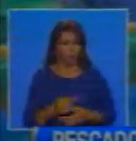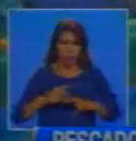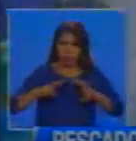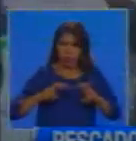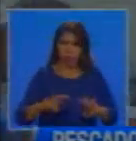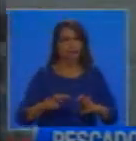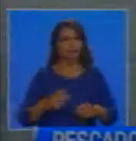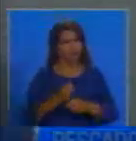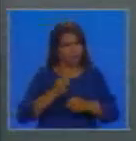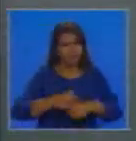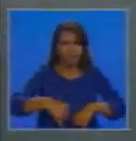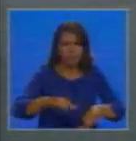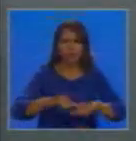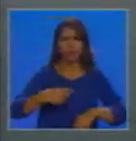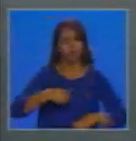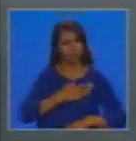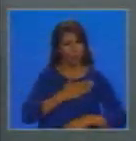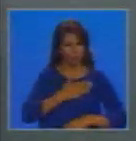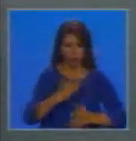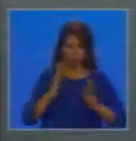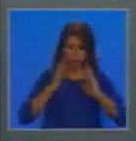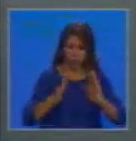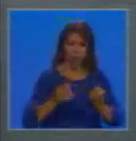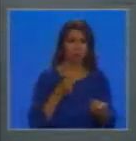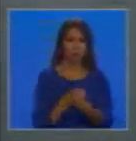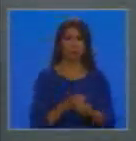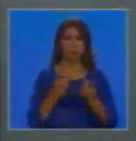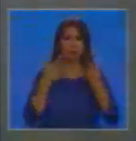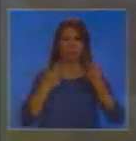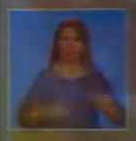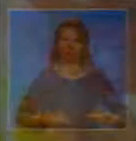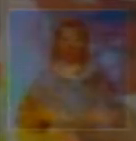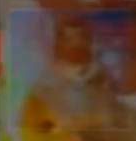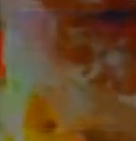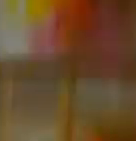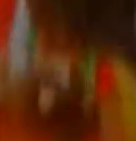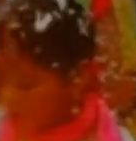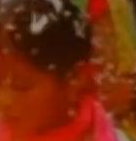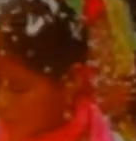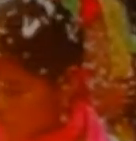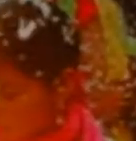en el mar. Catalina García, 24 horas.